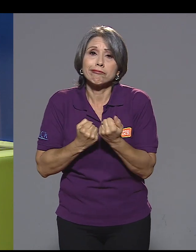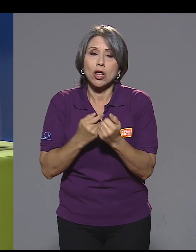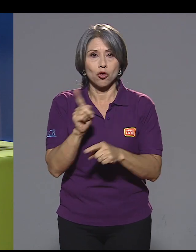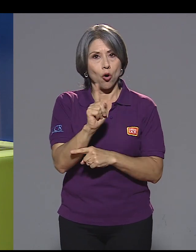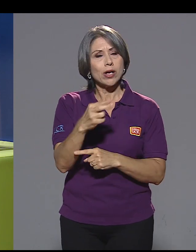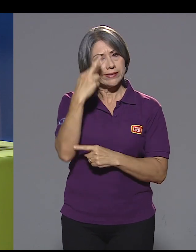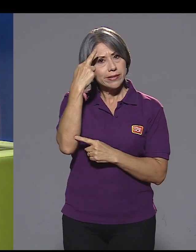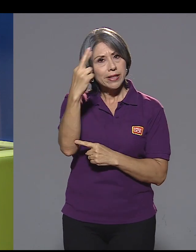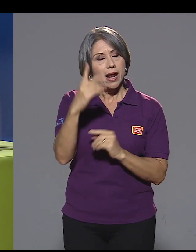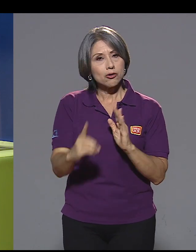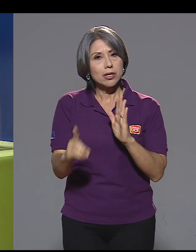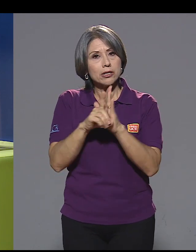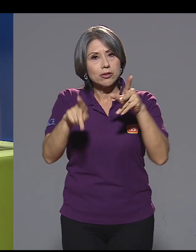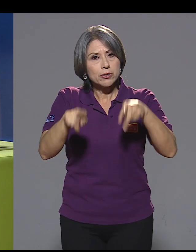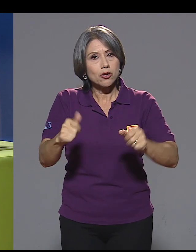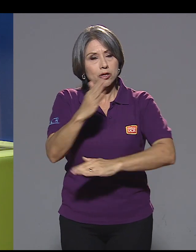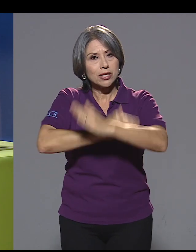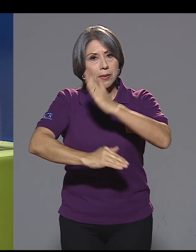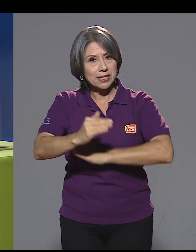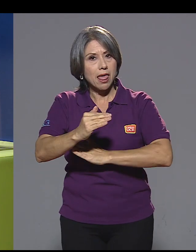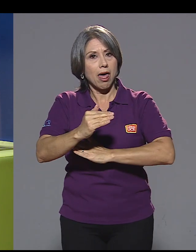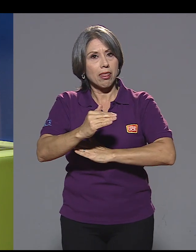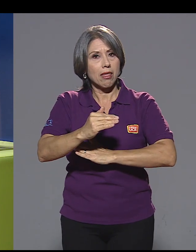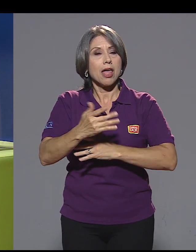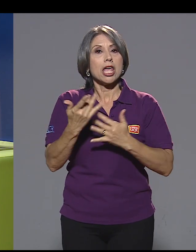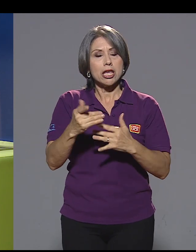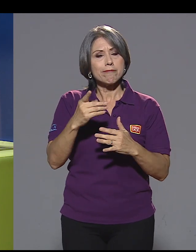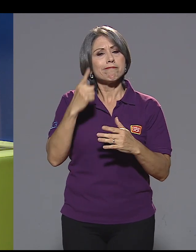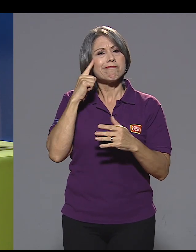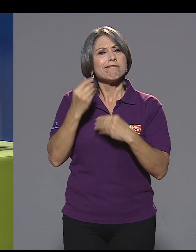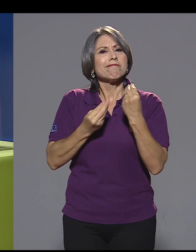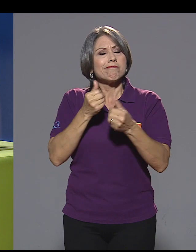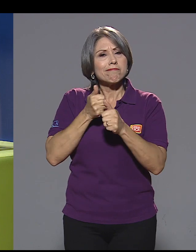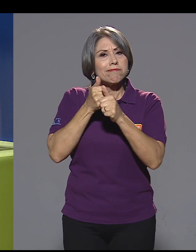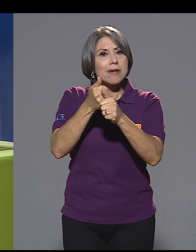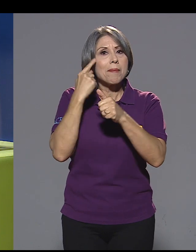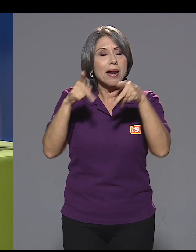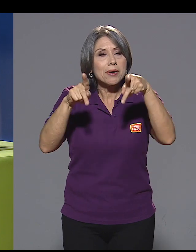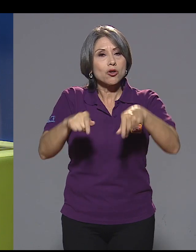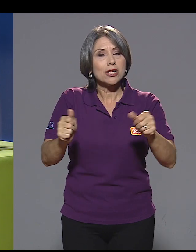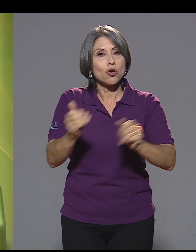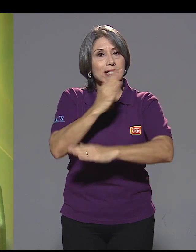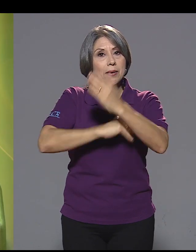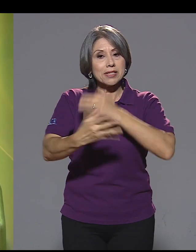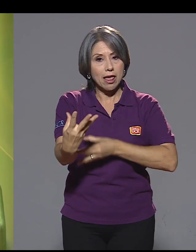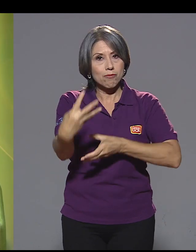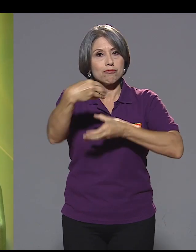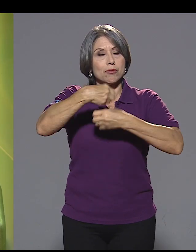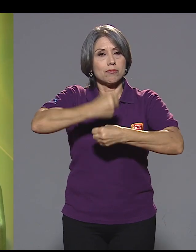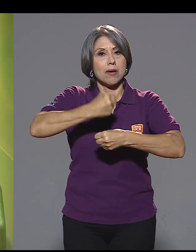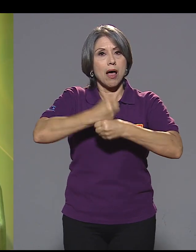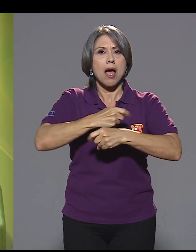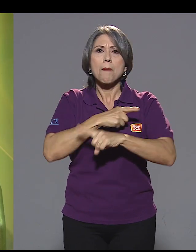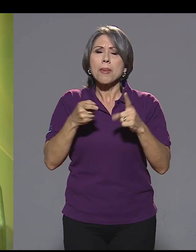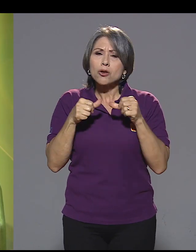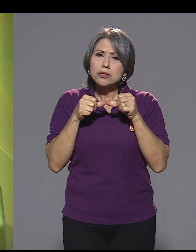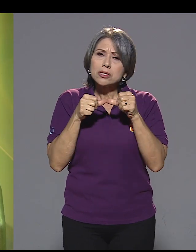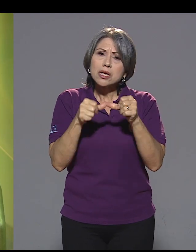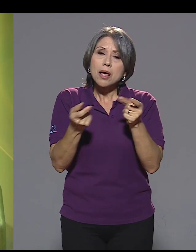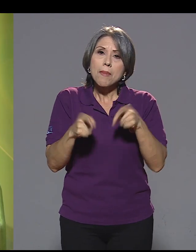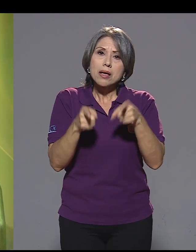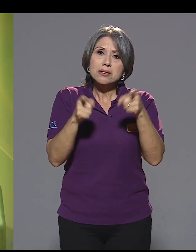los derechos de las personas con discapacidad y tomar medidas para la inclusión de personas con discapacidad. Sigue ocurriendo que aunque haya